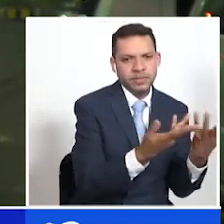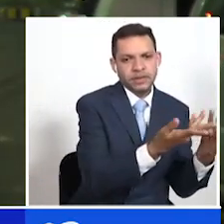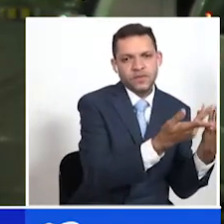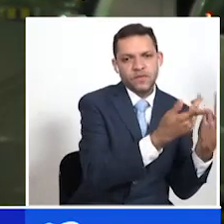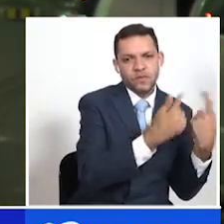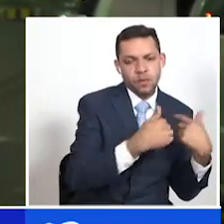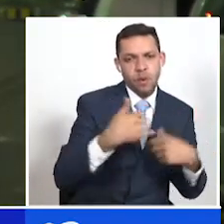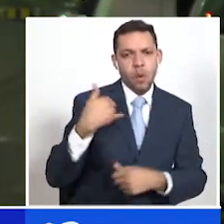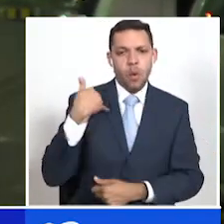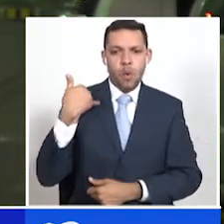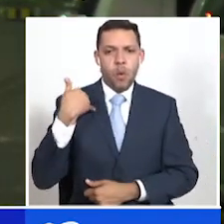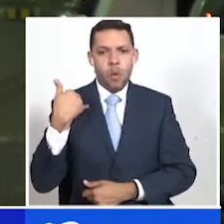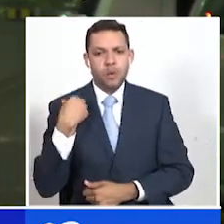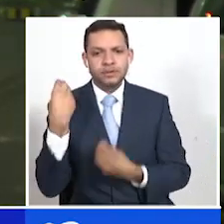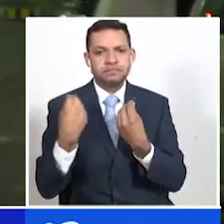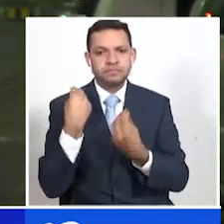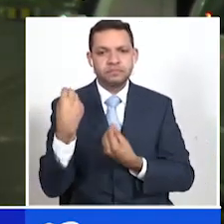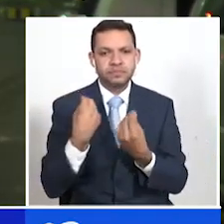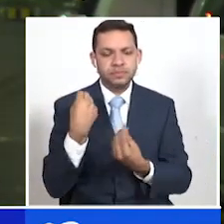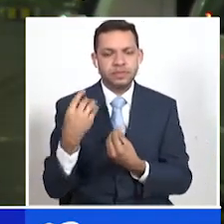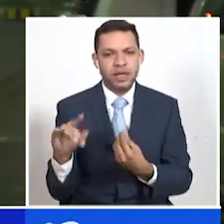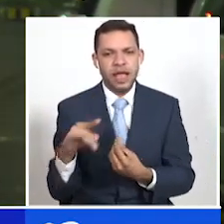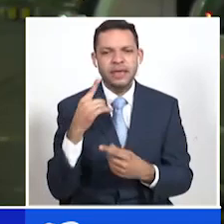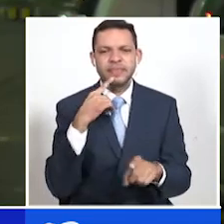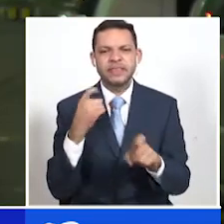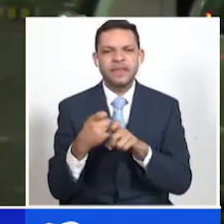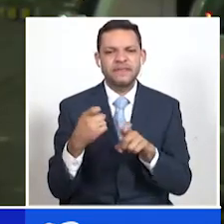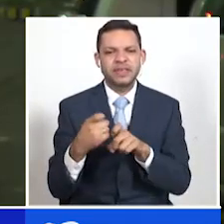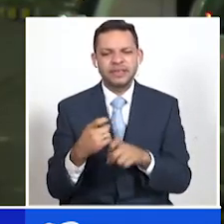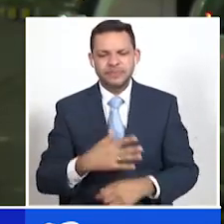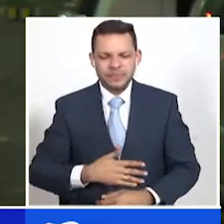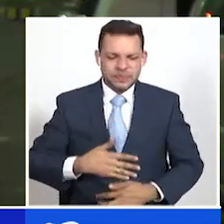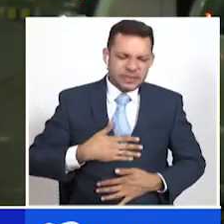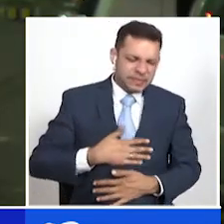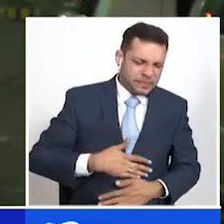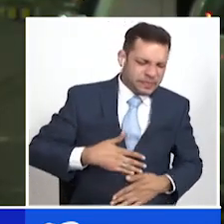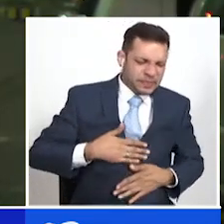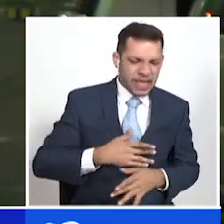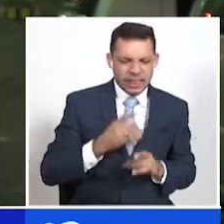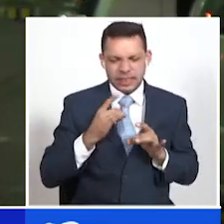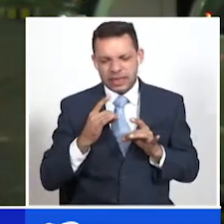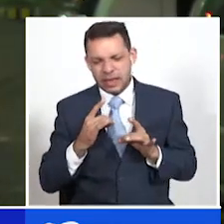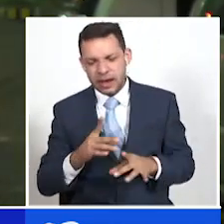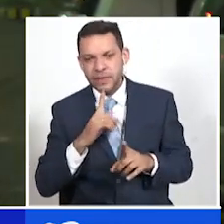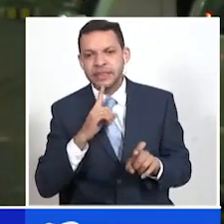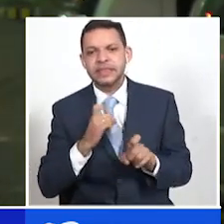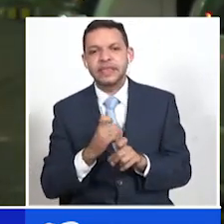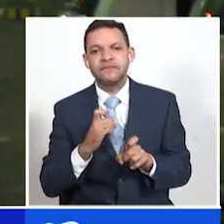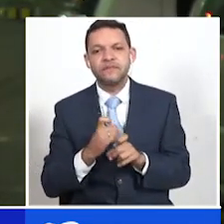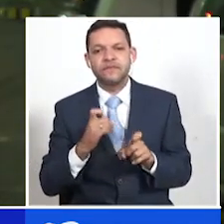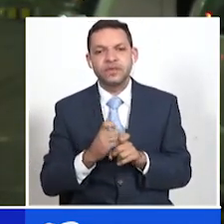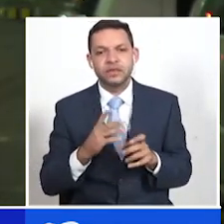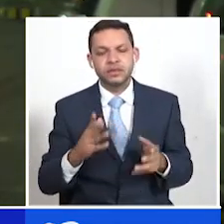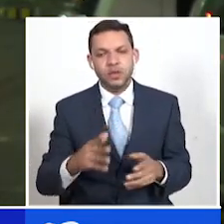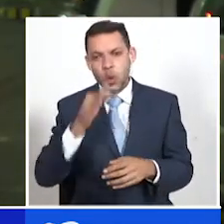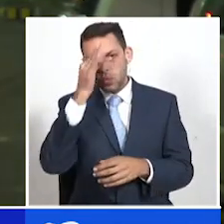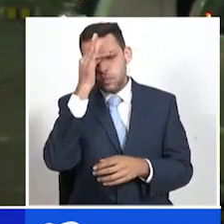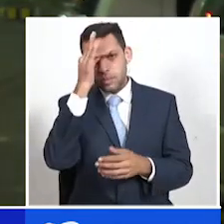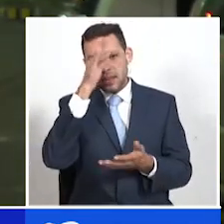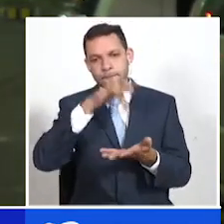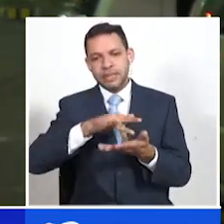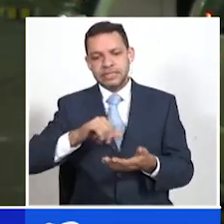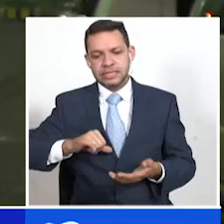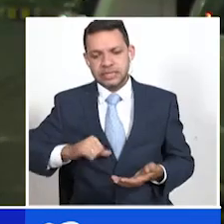joven durante el fin de semana habría presentado algunas dificultades intestinales. Fue trasladado hasta un centro médico de la ciudad, operado